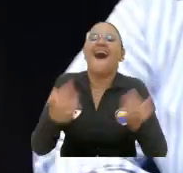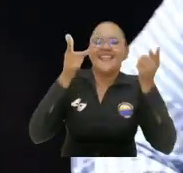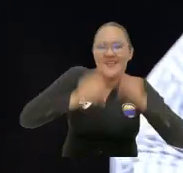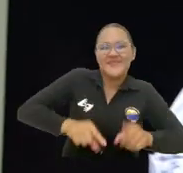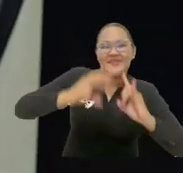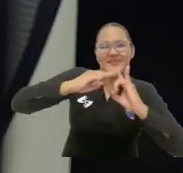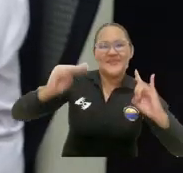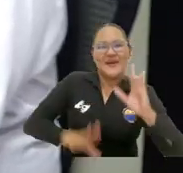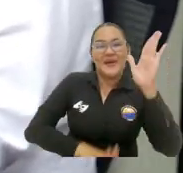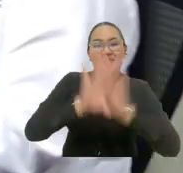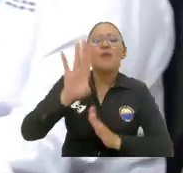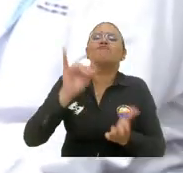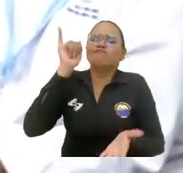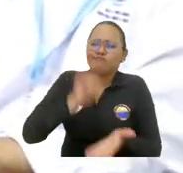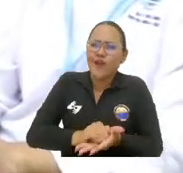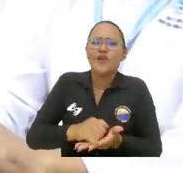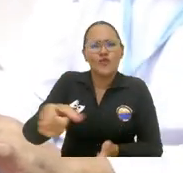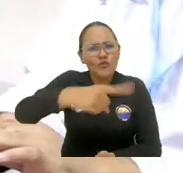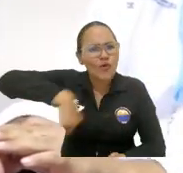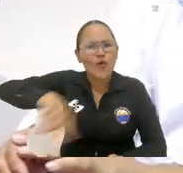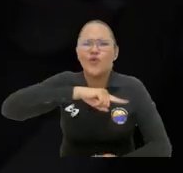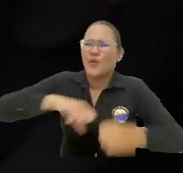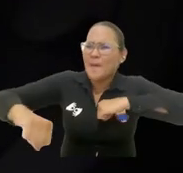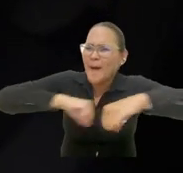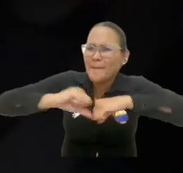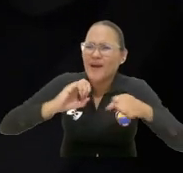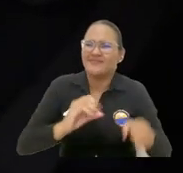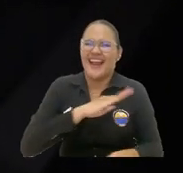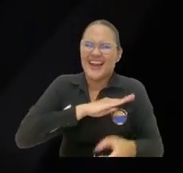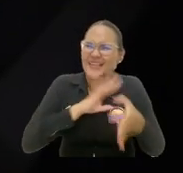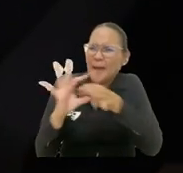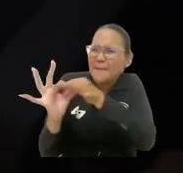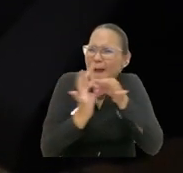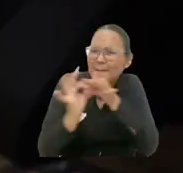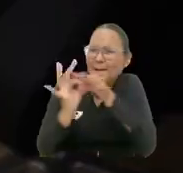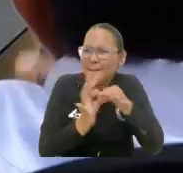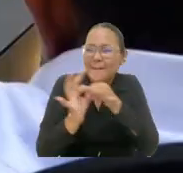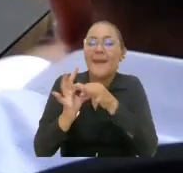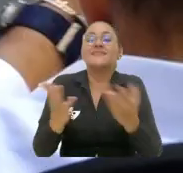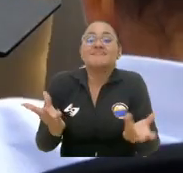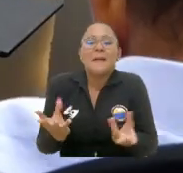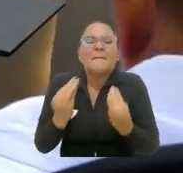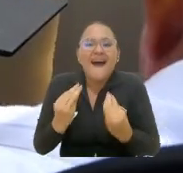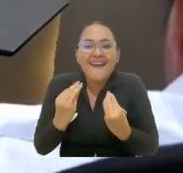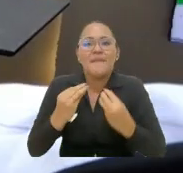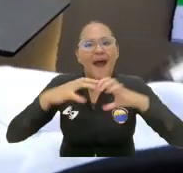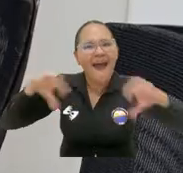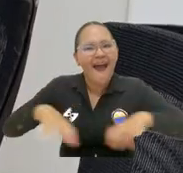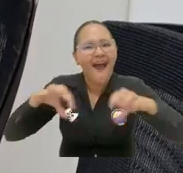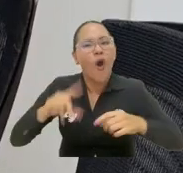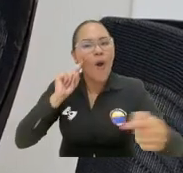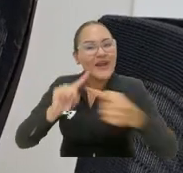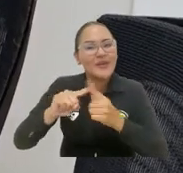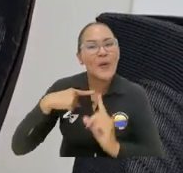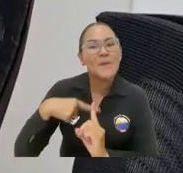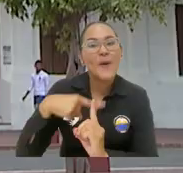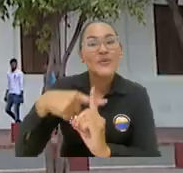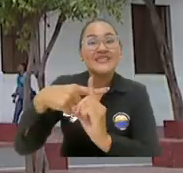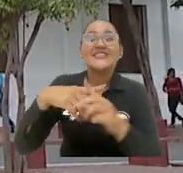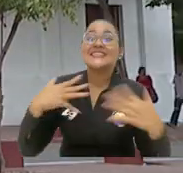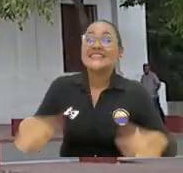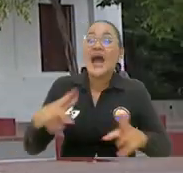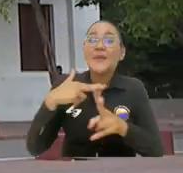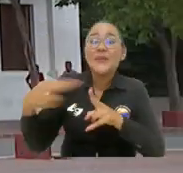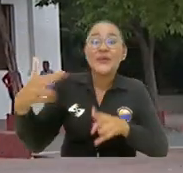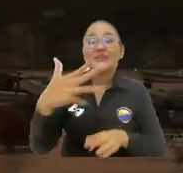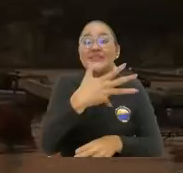avanza, nosotros también. Por eso seguimos fortaleciendo la sinergia con la Alcaldía Distrital y sumando acciones positivas por Santa